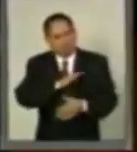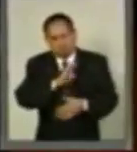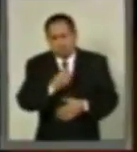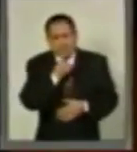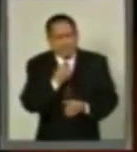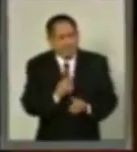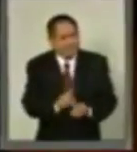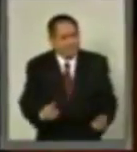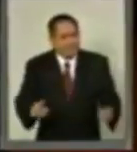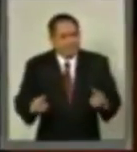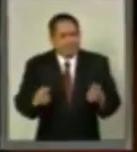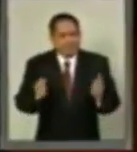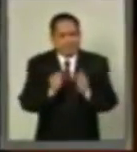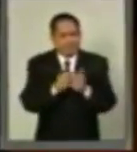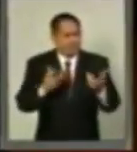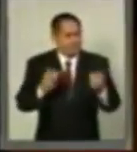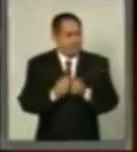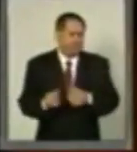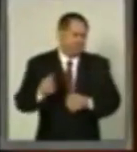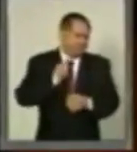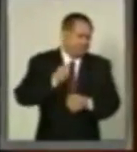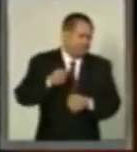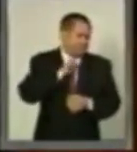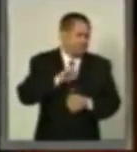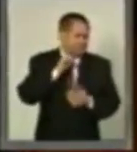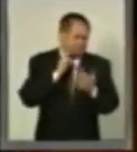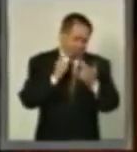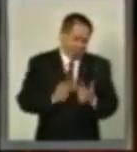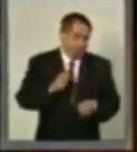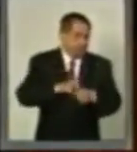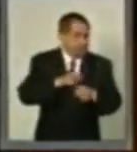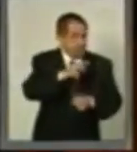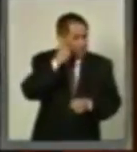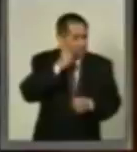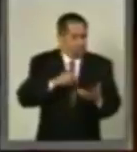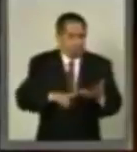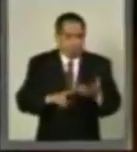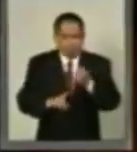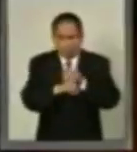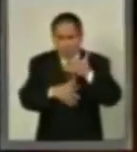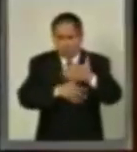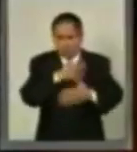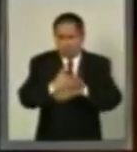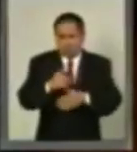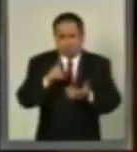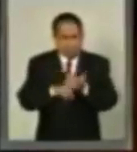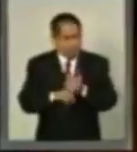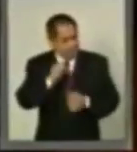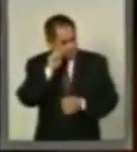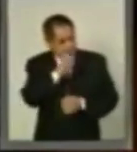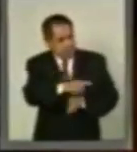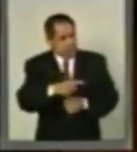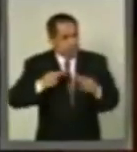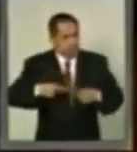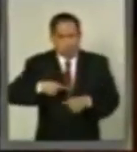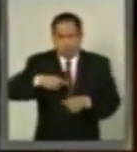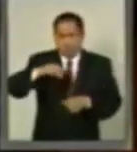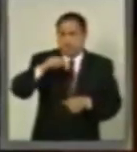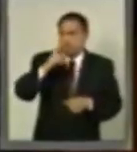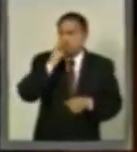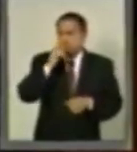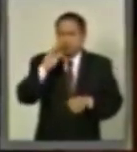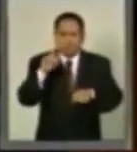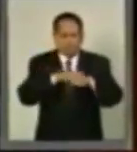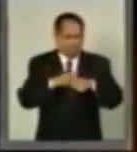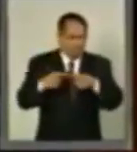también como parte de los feminicidios que se viven en este país. La violencia de agentes, de miembros de la Policía Federal Preventiva